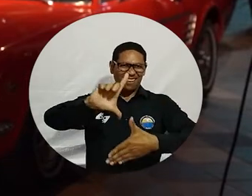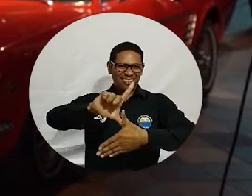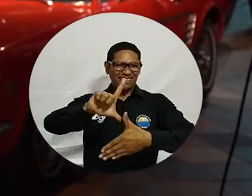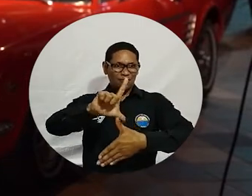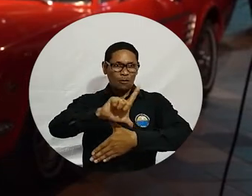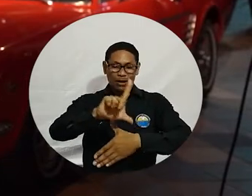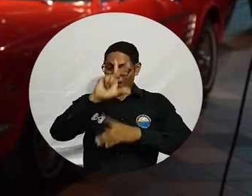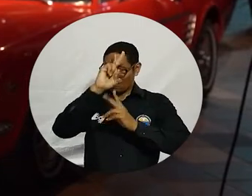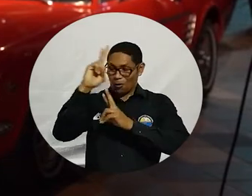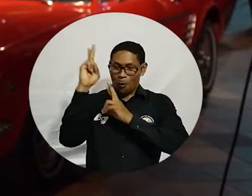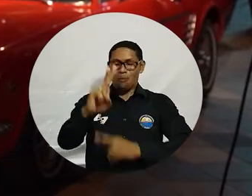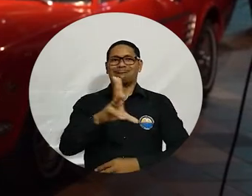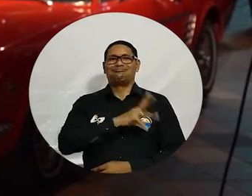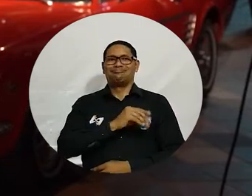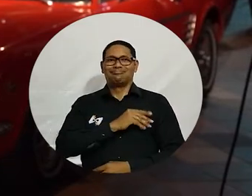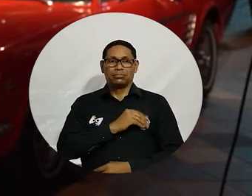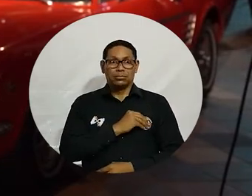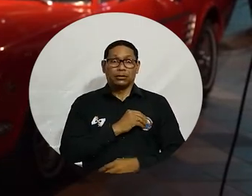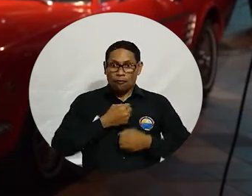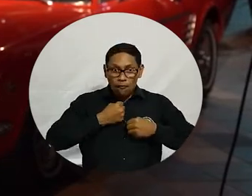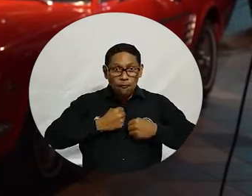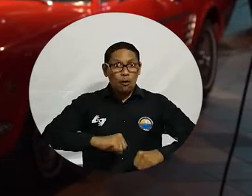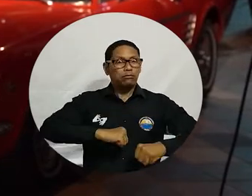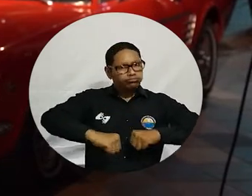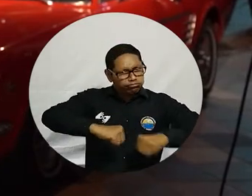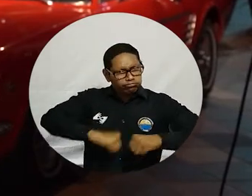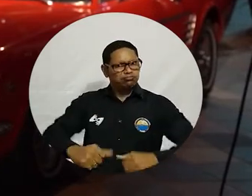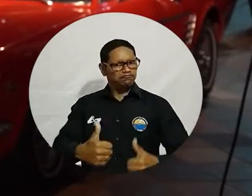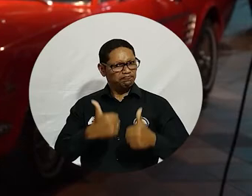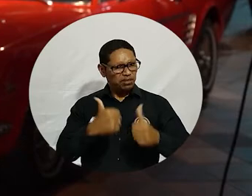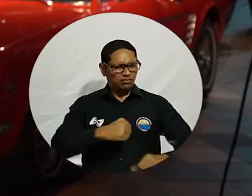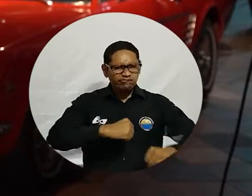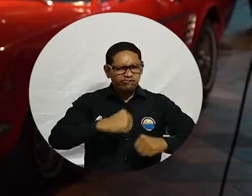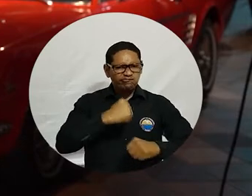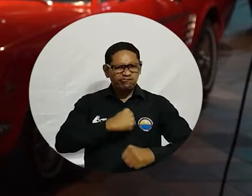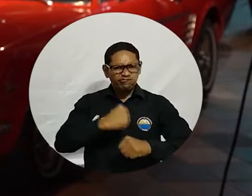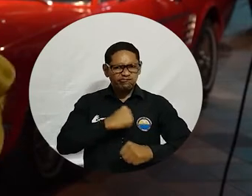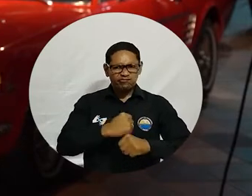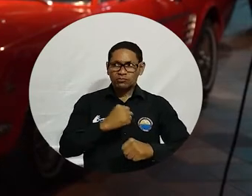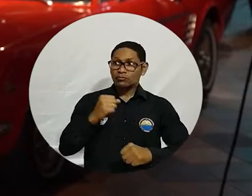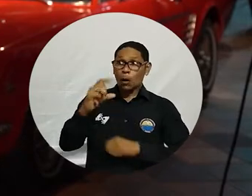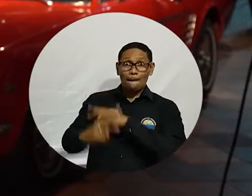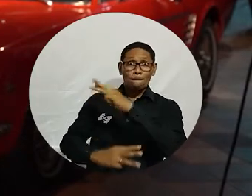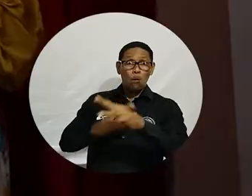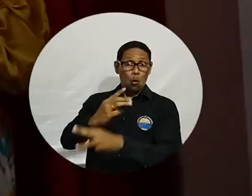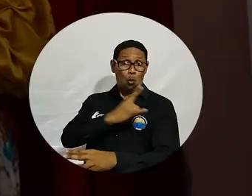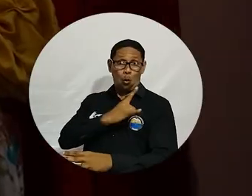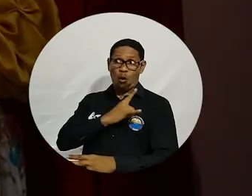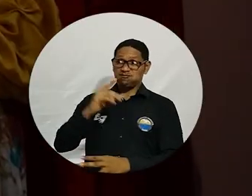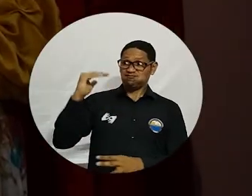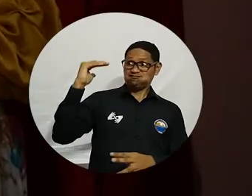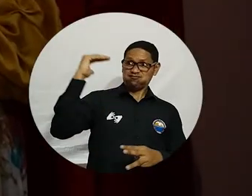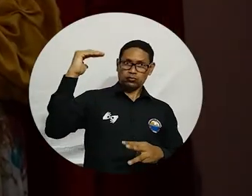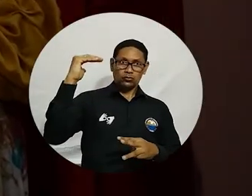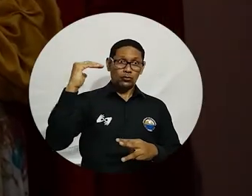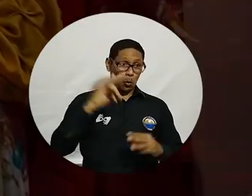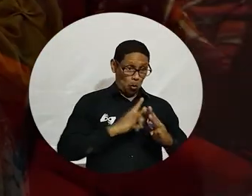una universidad de región que se esfuerza tanto lo está haciendo muy bien, tanto que está al nivel de las mejores del mundo.